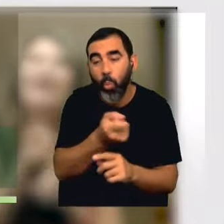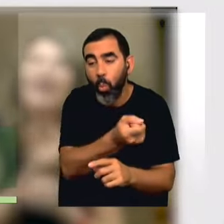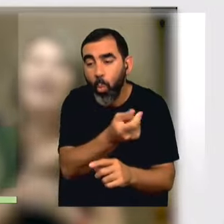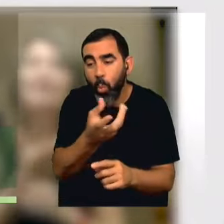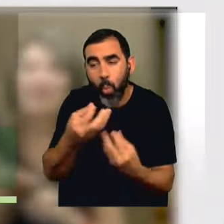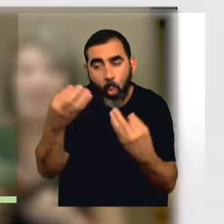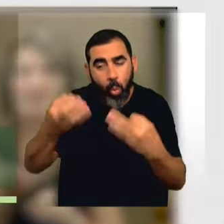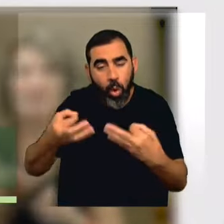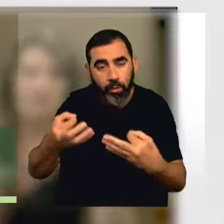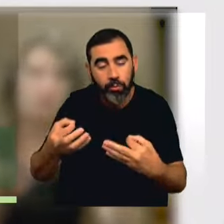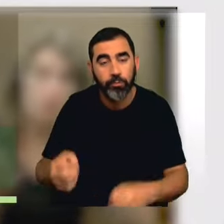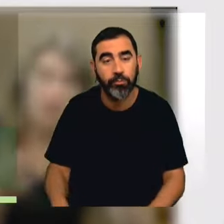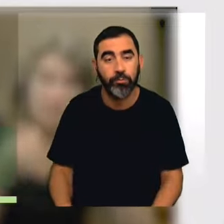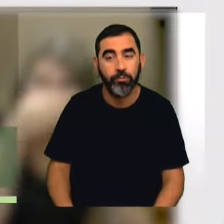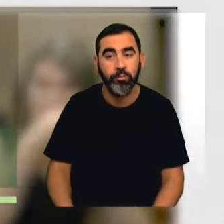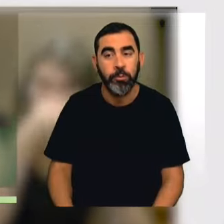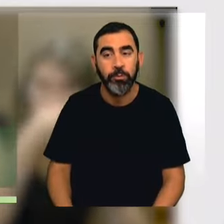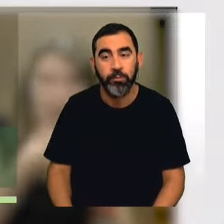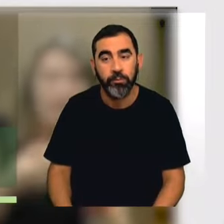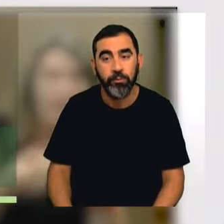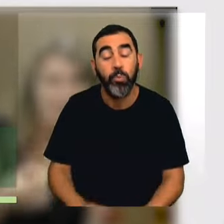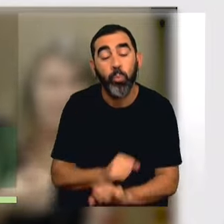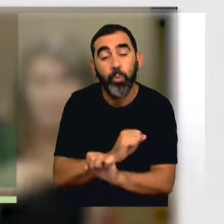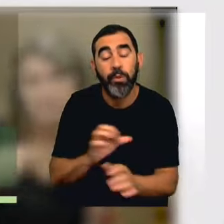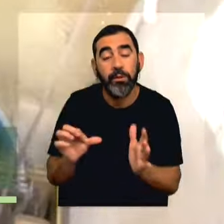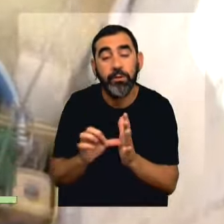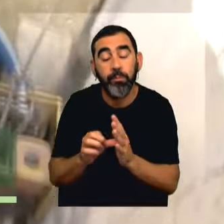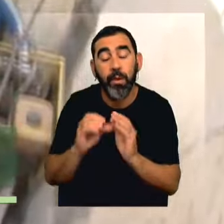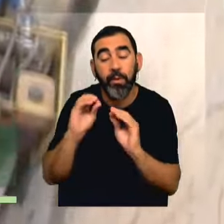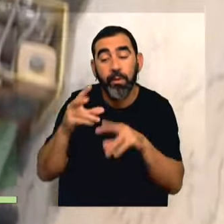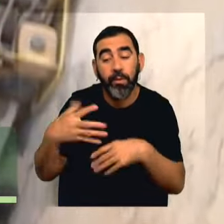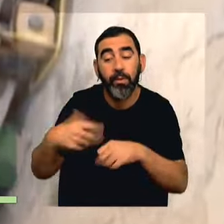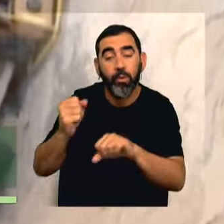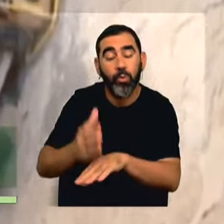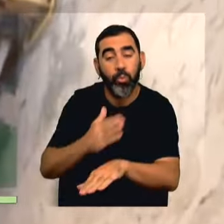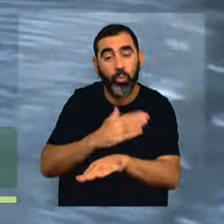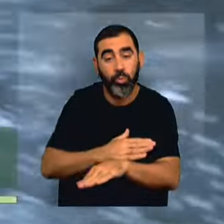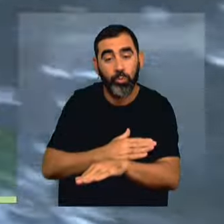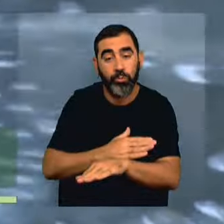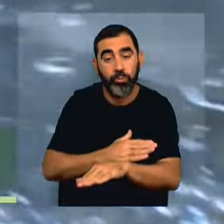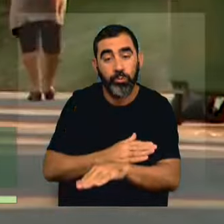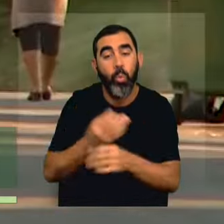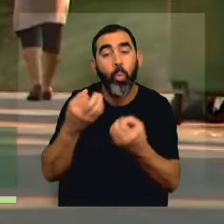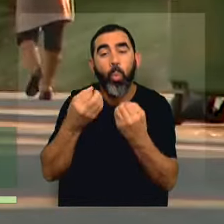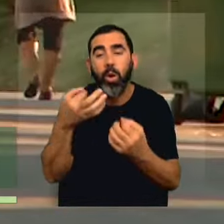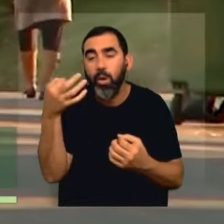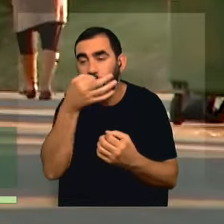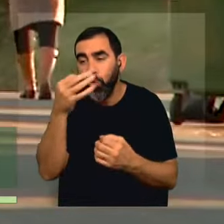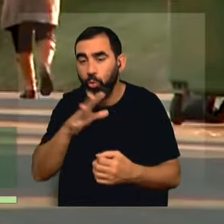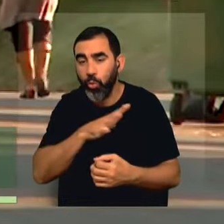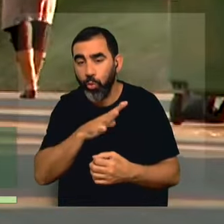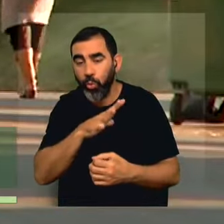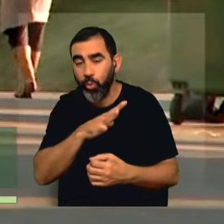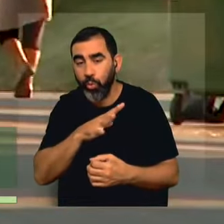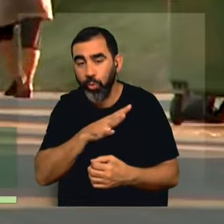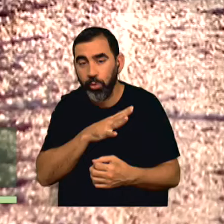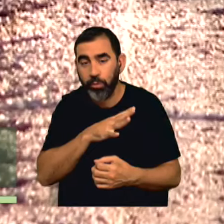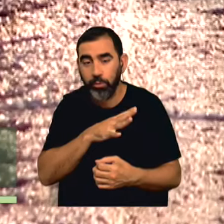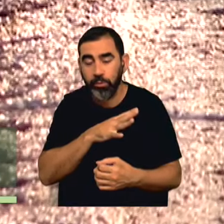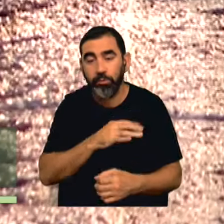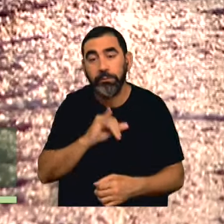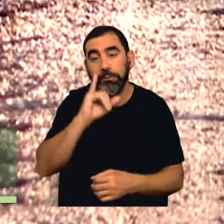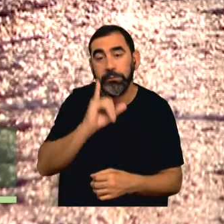utilizando y también puede utilizarse como un sistema de alerta temprana Qué sustancias pueden estar llegando